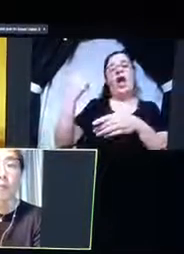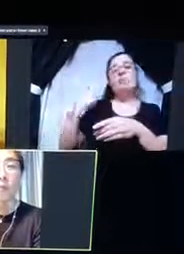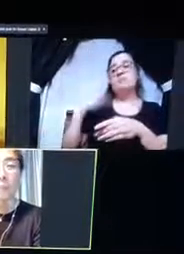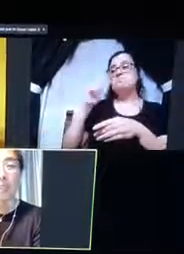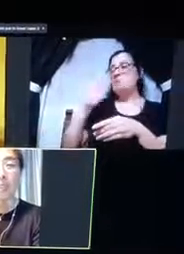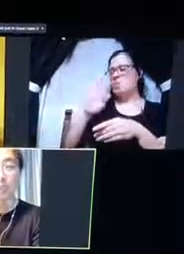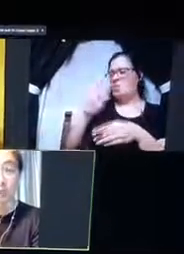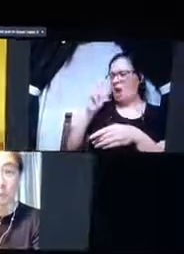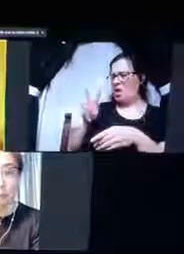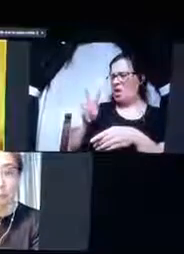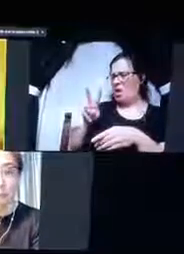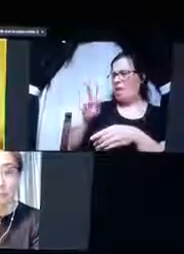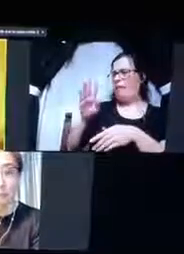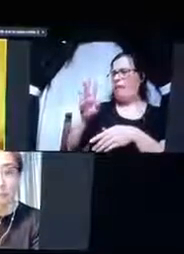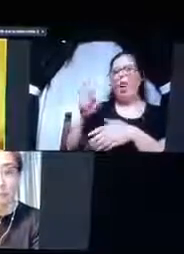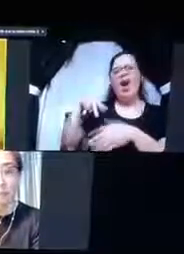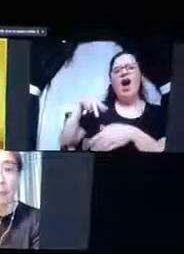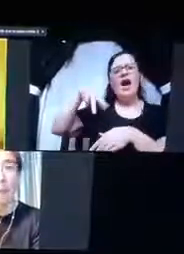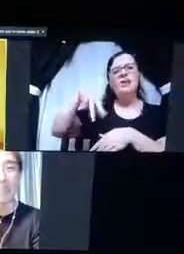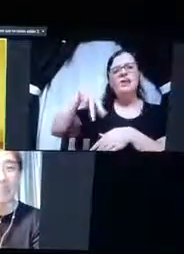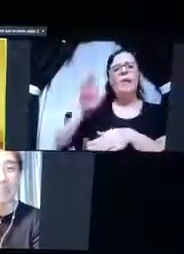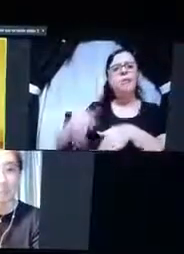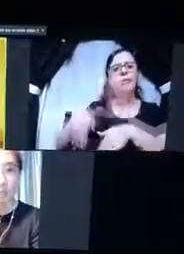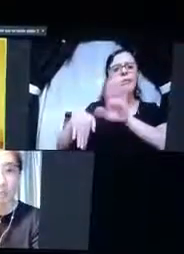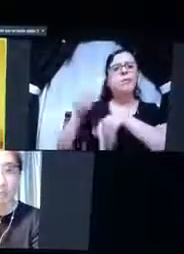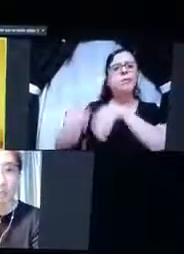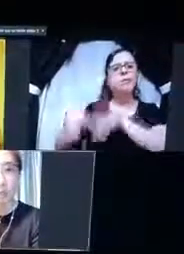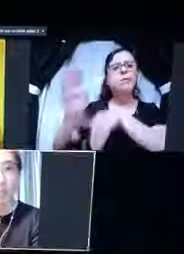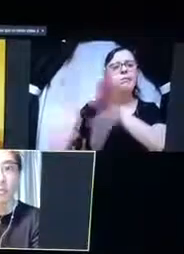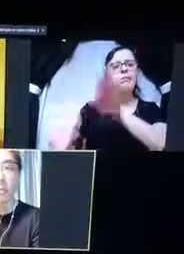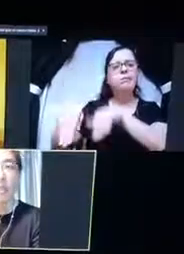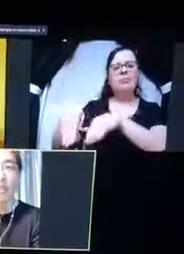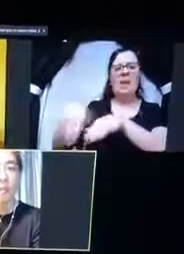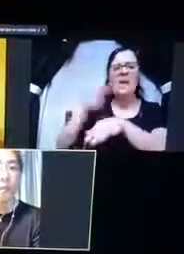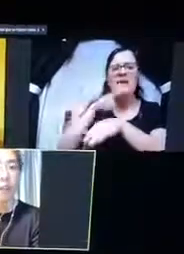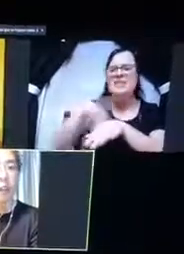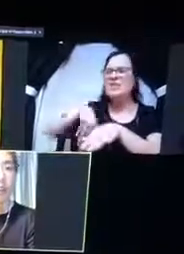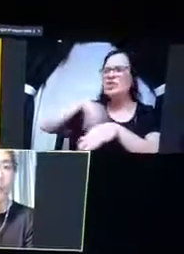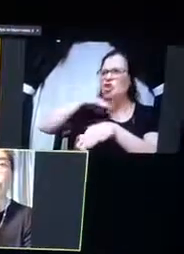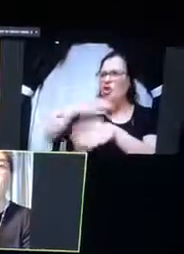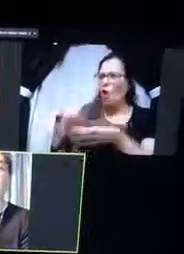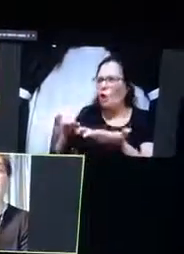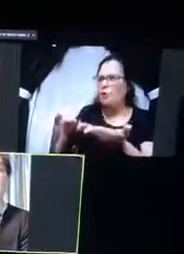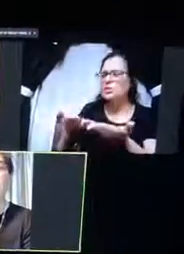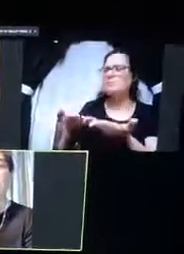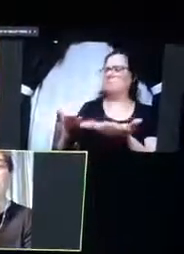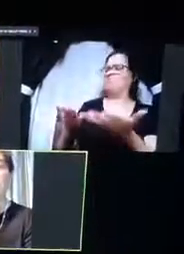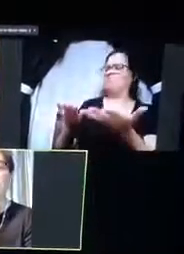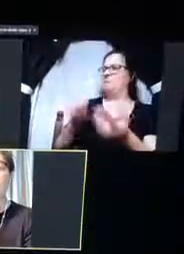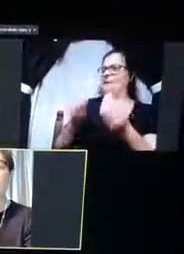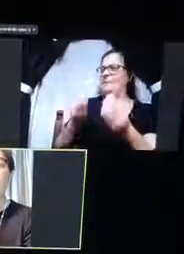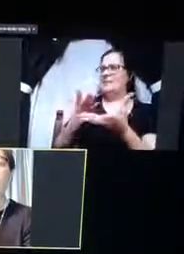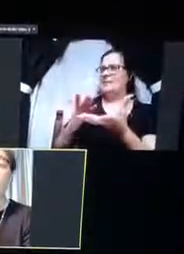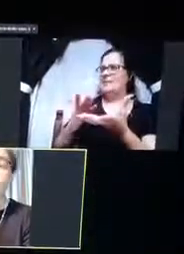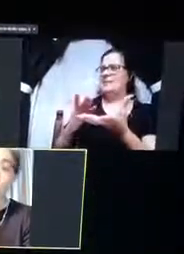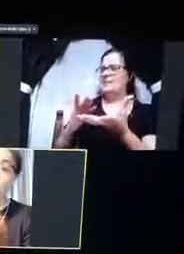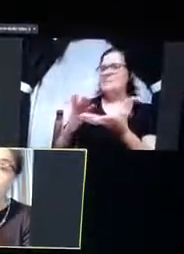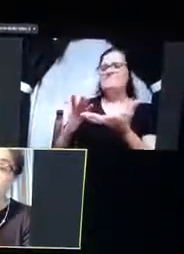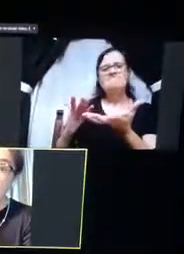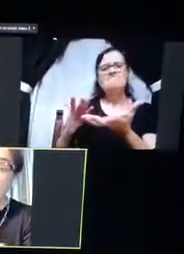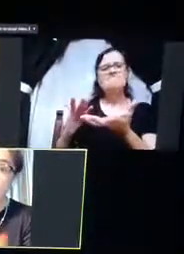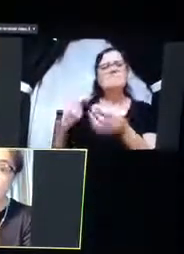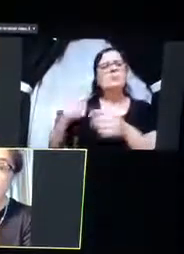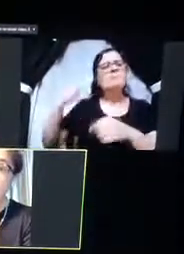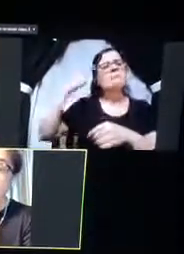Melo veo que su caminar es torpe, las pisadas de Melo es torpe. Entonces, siempre me quedó la duda como eso fue una consecuencia o de